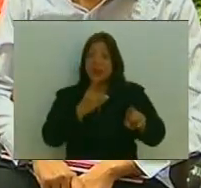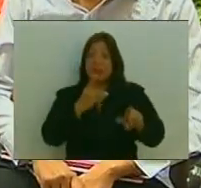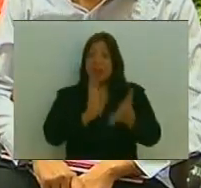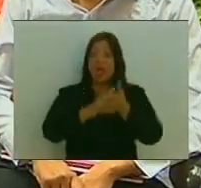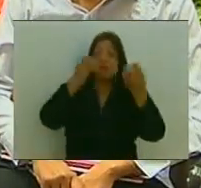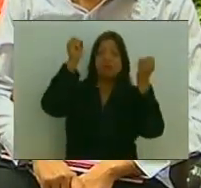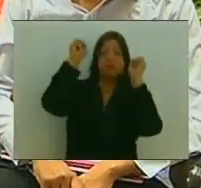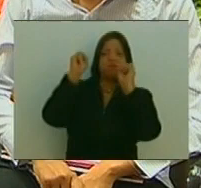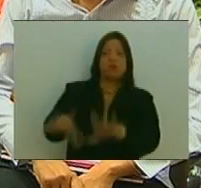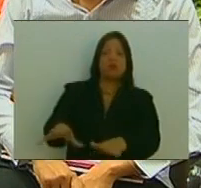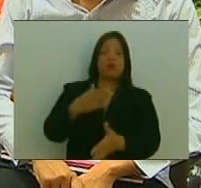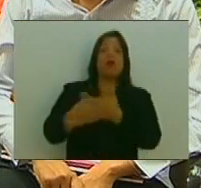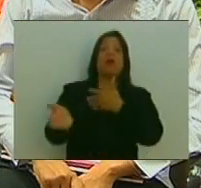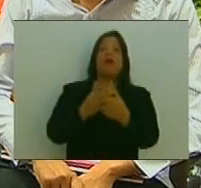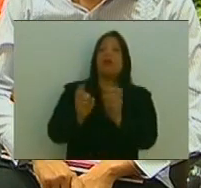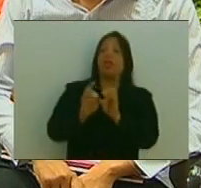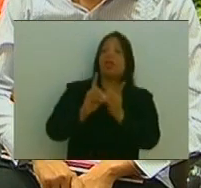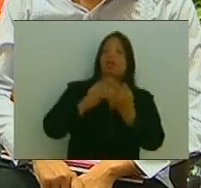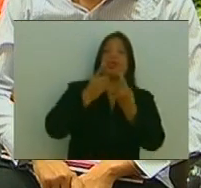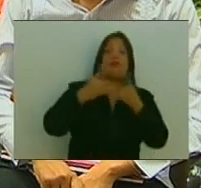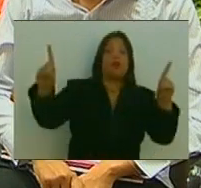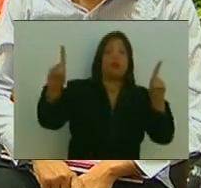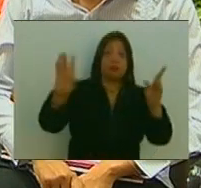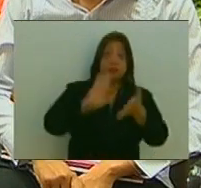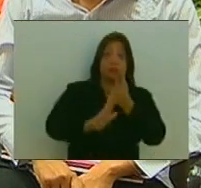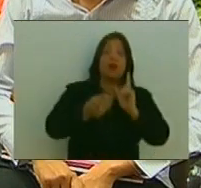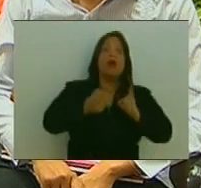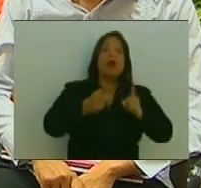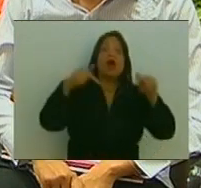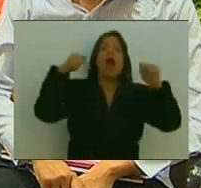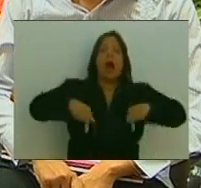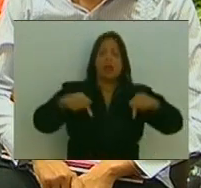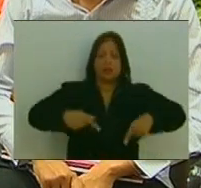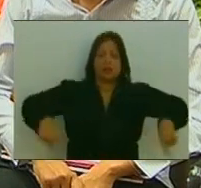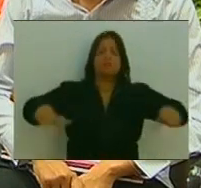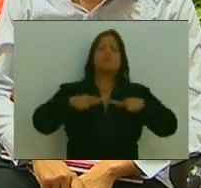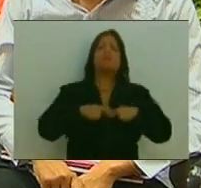discapacidad, abandonan a esas madres. Pero hoy estamos aquí,